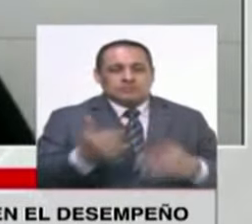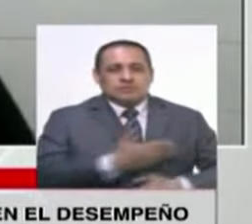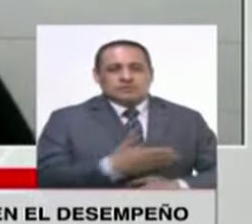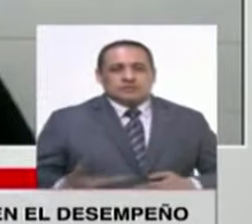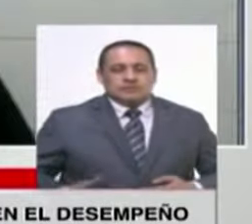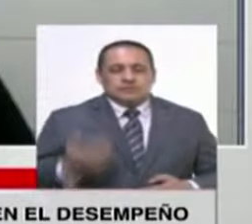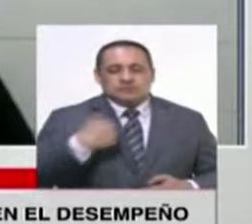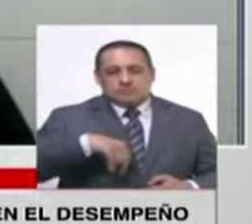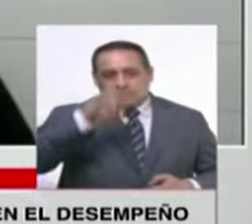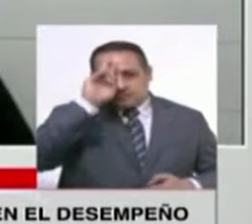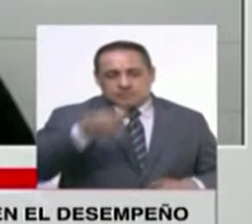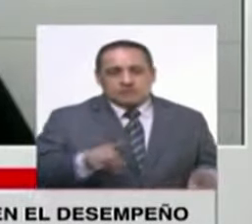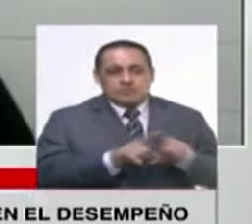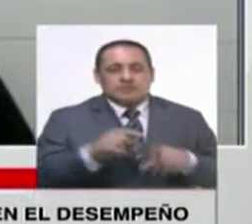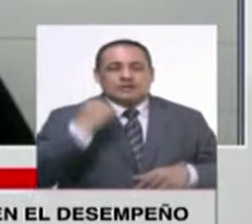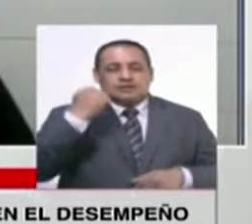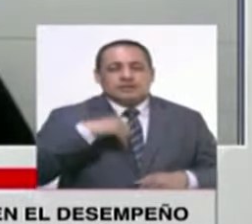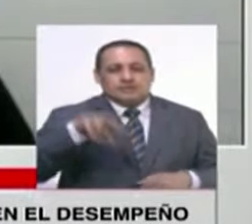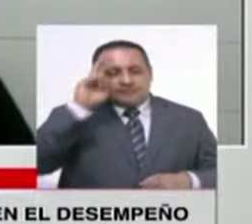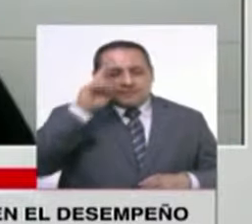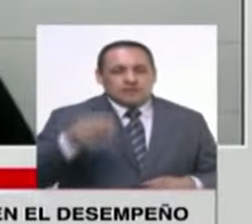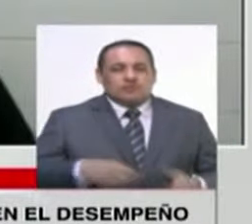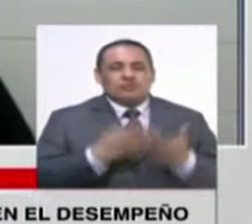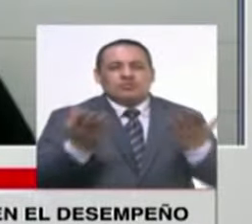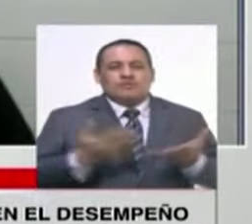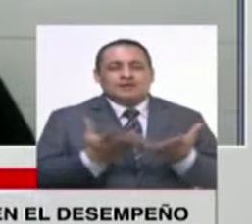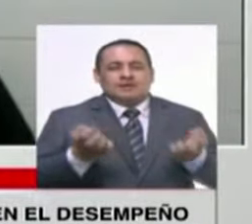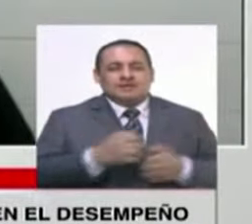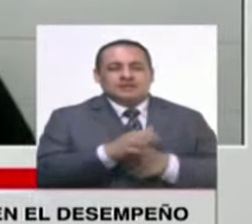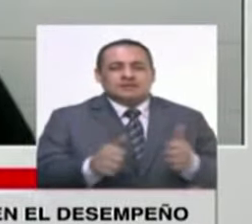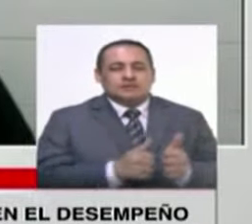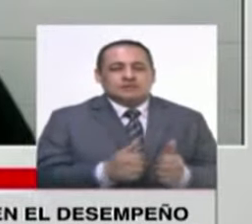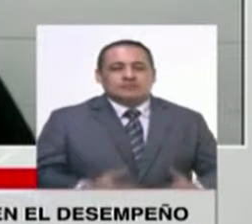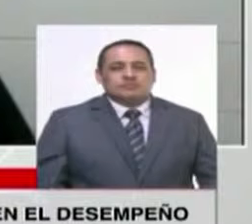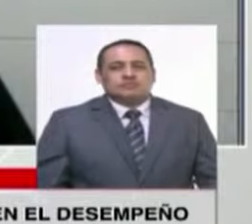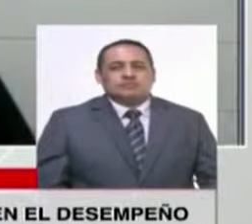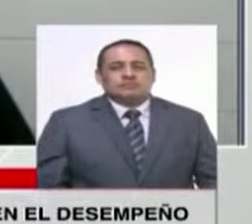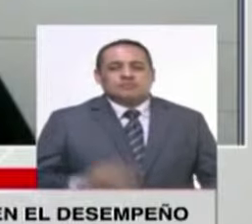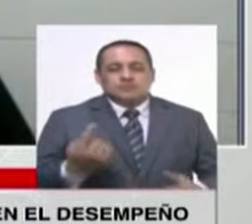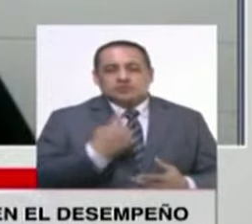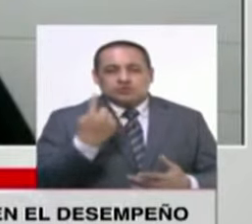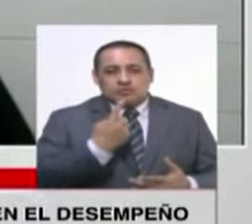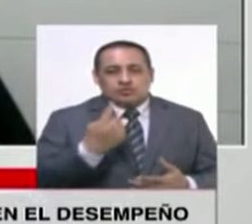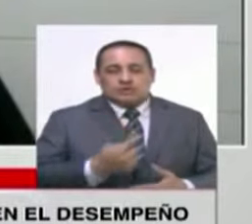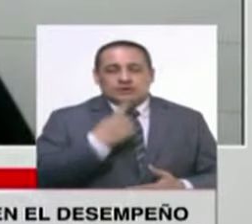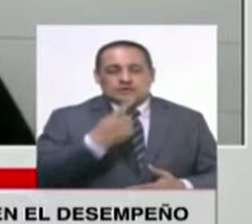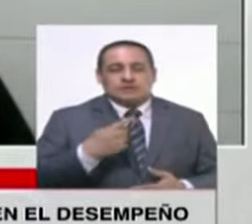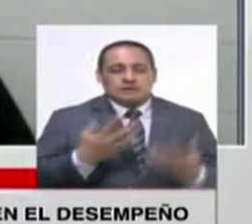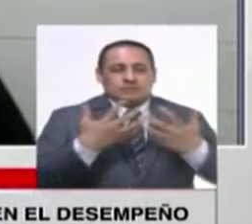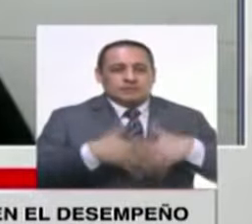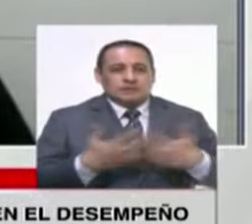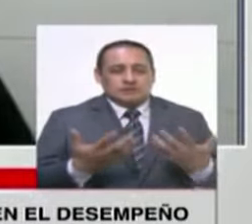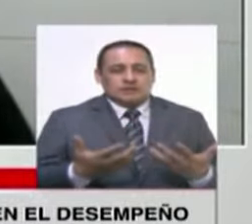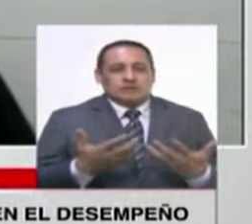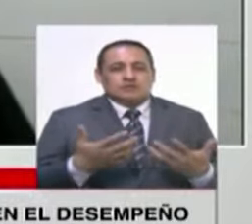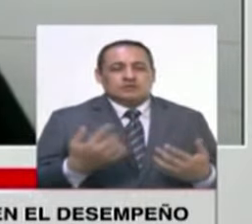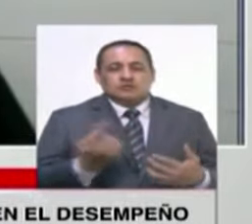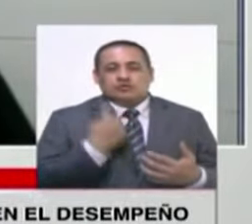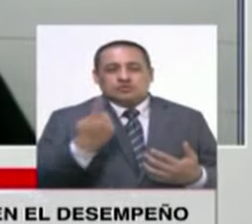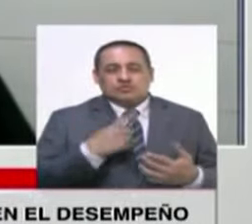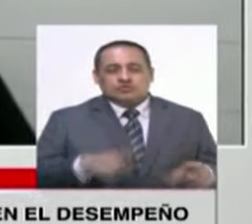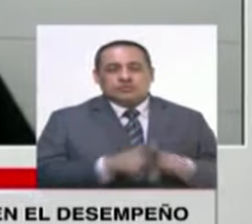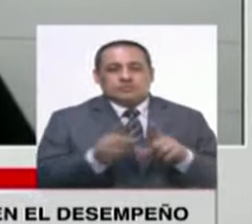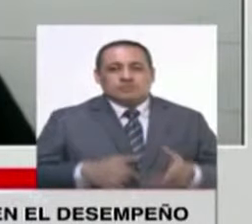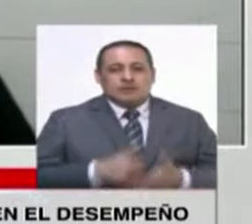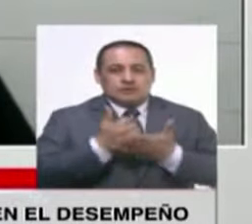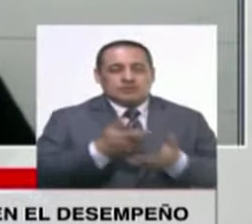de la República y ganar la confianza? ¿Cuál fue tu intención? ¿Fue solo empresarial? ¿Fue para